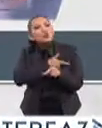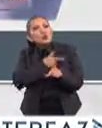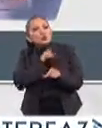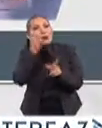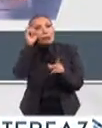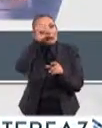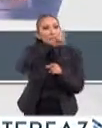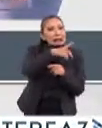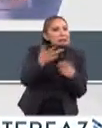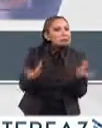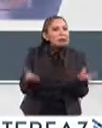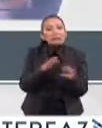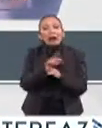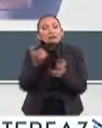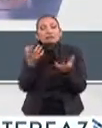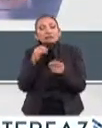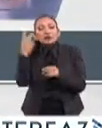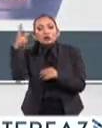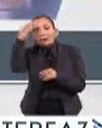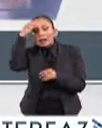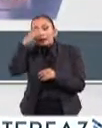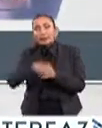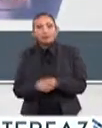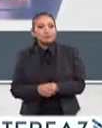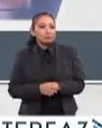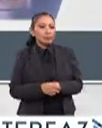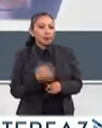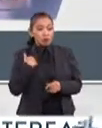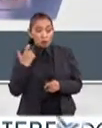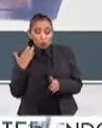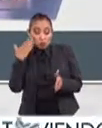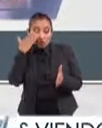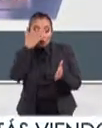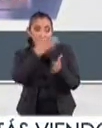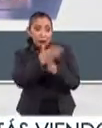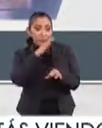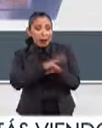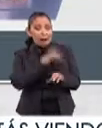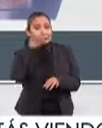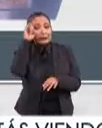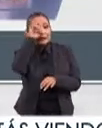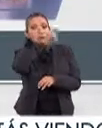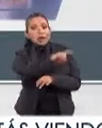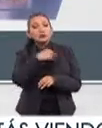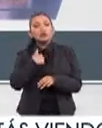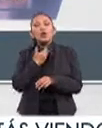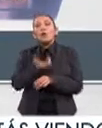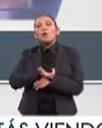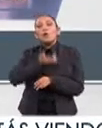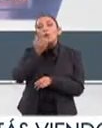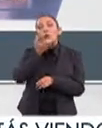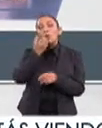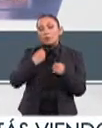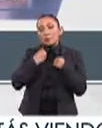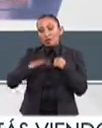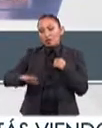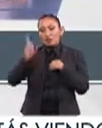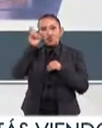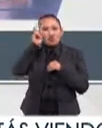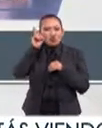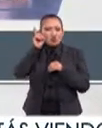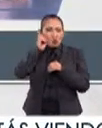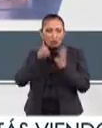te costó trabajo. Platícanos de tu experiencia. Pues yo creo que llegando lo que más me costó trabajo fue adaptarme porque vivíamos en